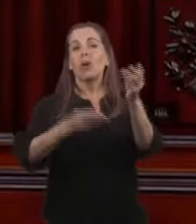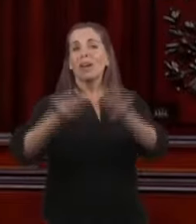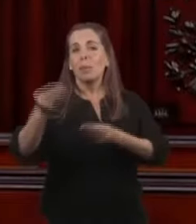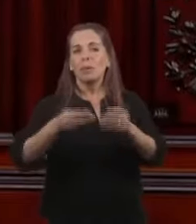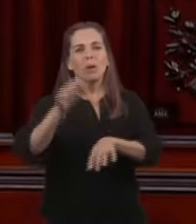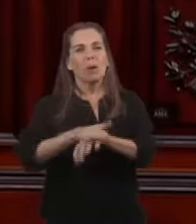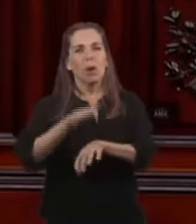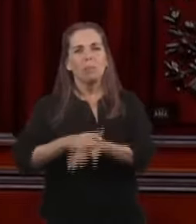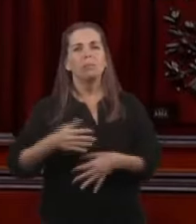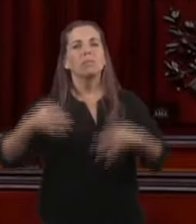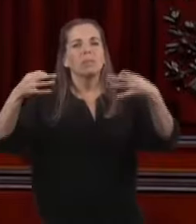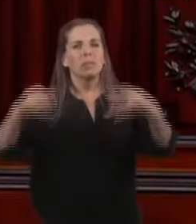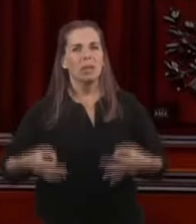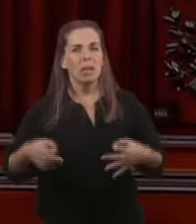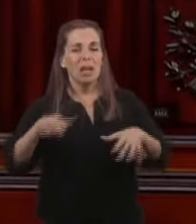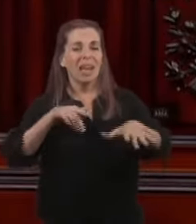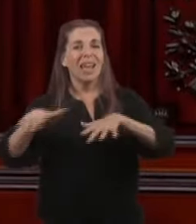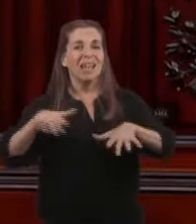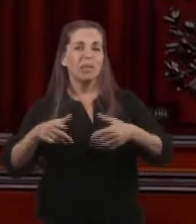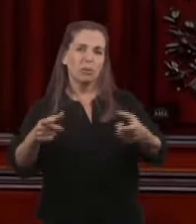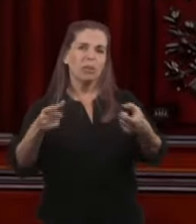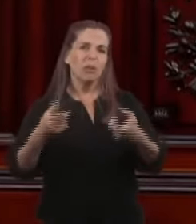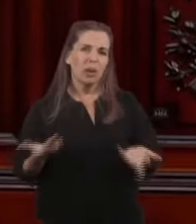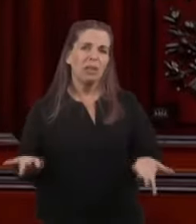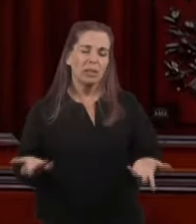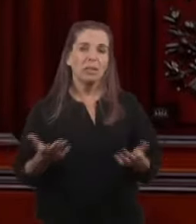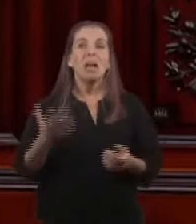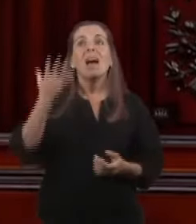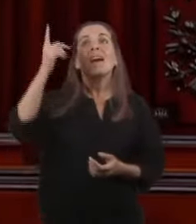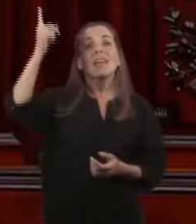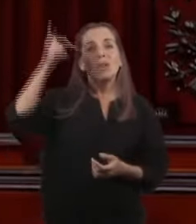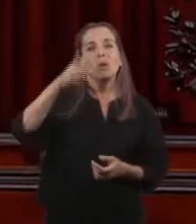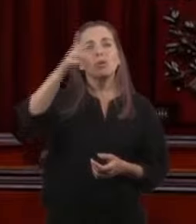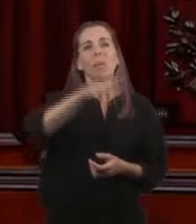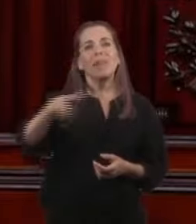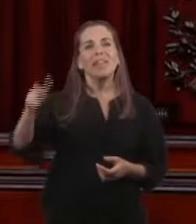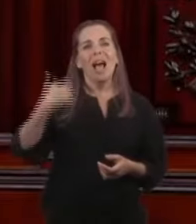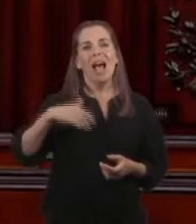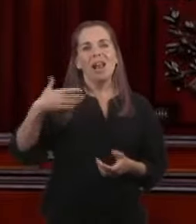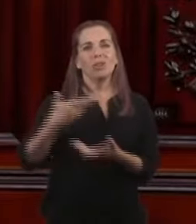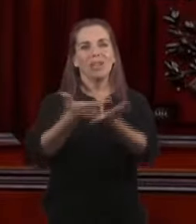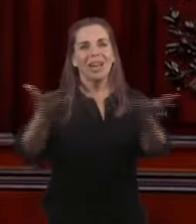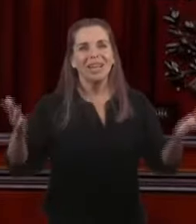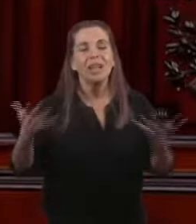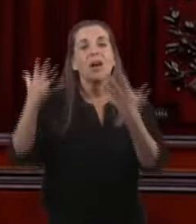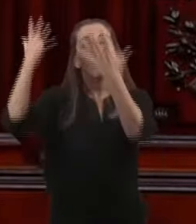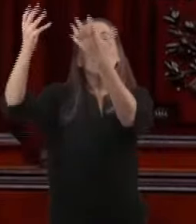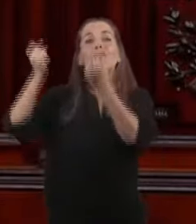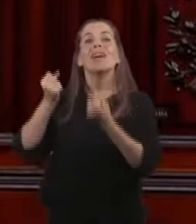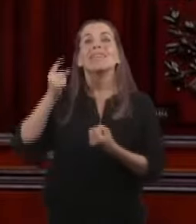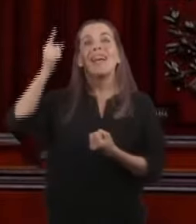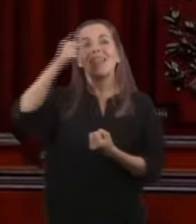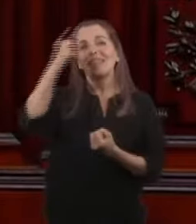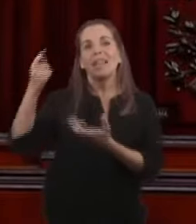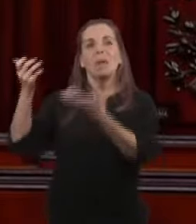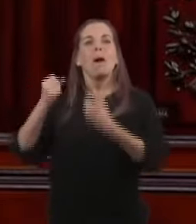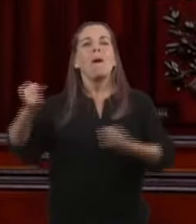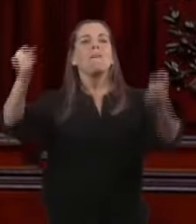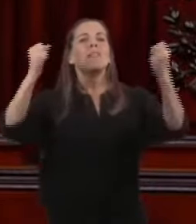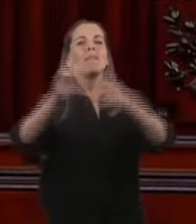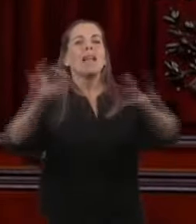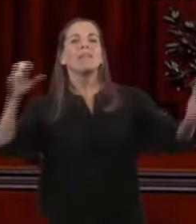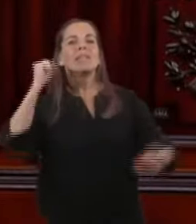seriedad que nuestra Situación actual requiere Que Dios bendiga a los argentinos y que la fuerza del cielo nos acompañe viva la